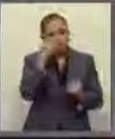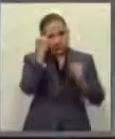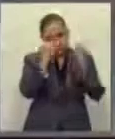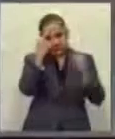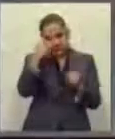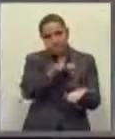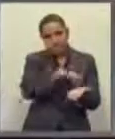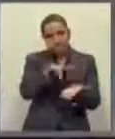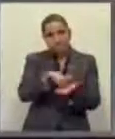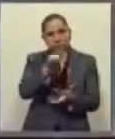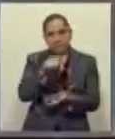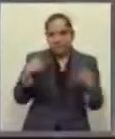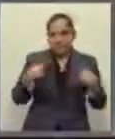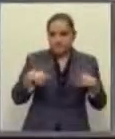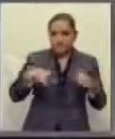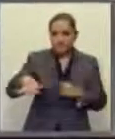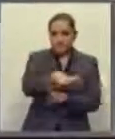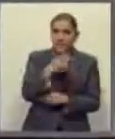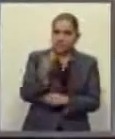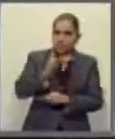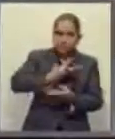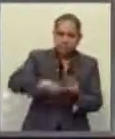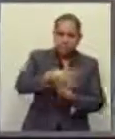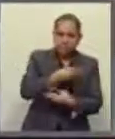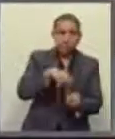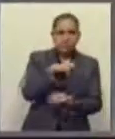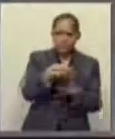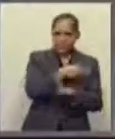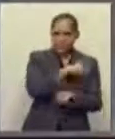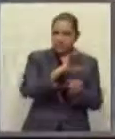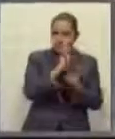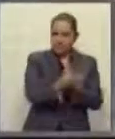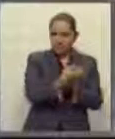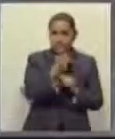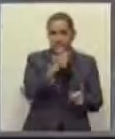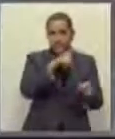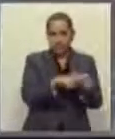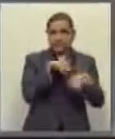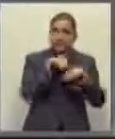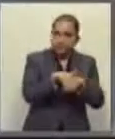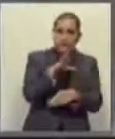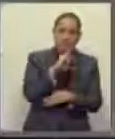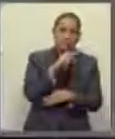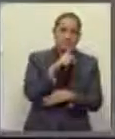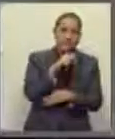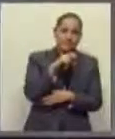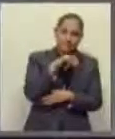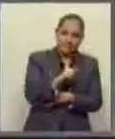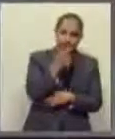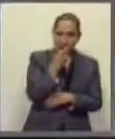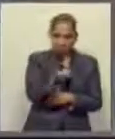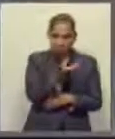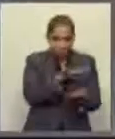familiar. El informe que recién entregó la Comisión Federal de Competencia Económica permite identificar